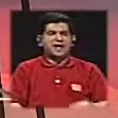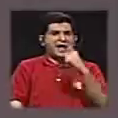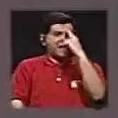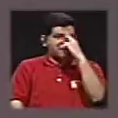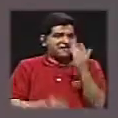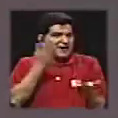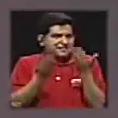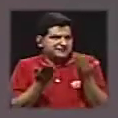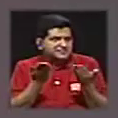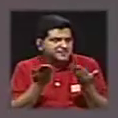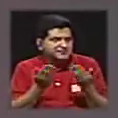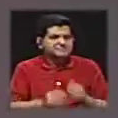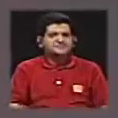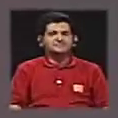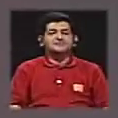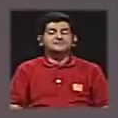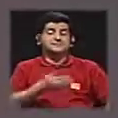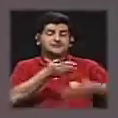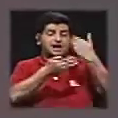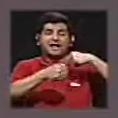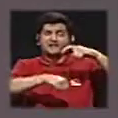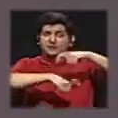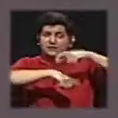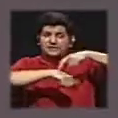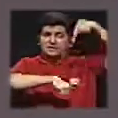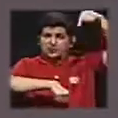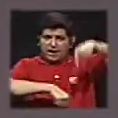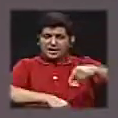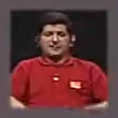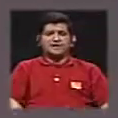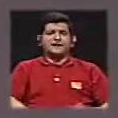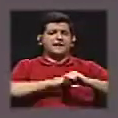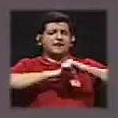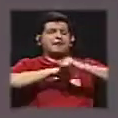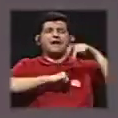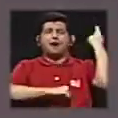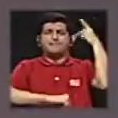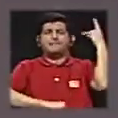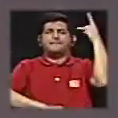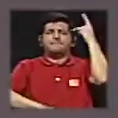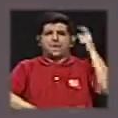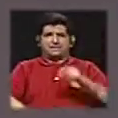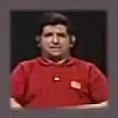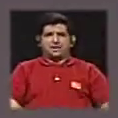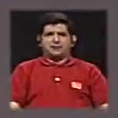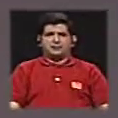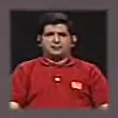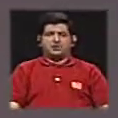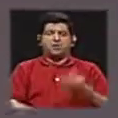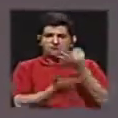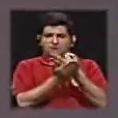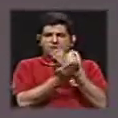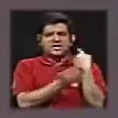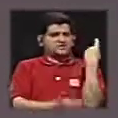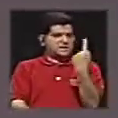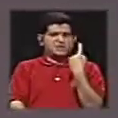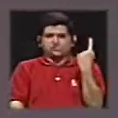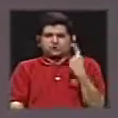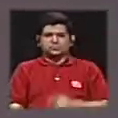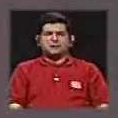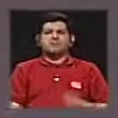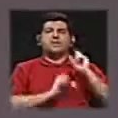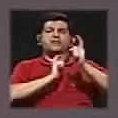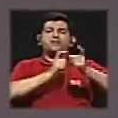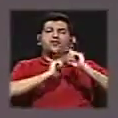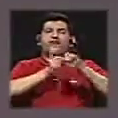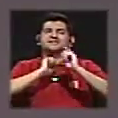Calderón? Mire, en el pasado aquí, las campañas políticas se financiaron siempre por